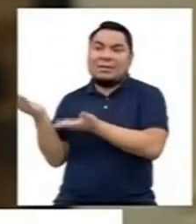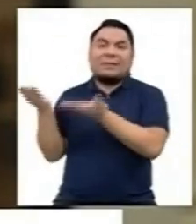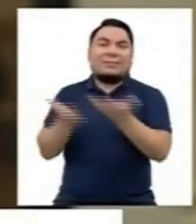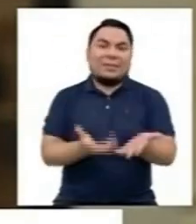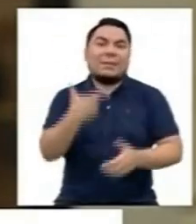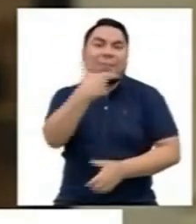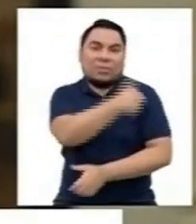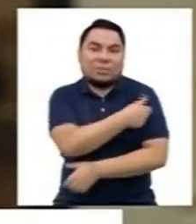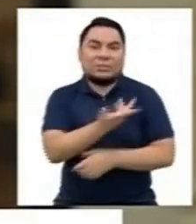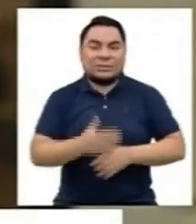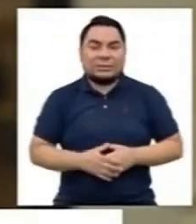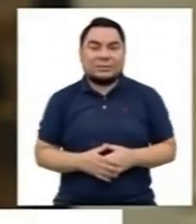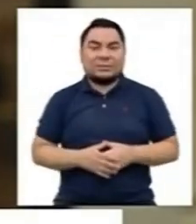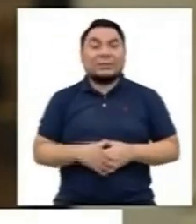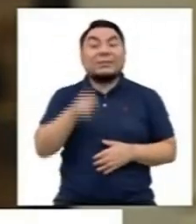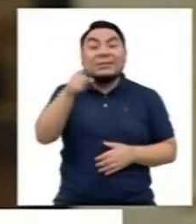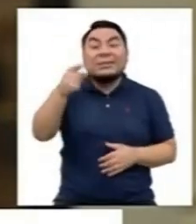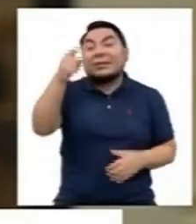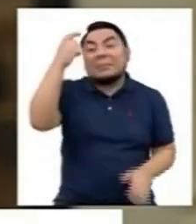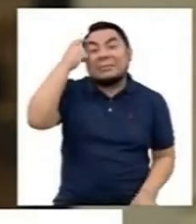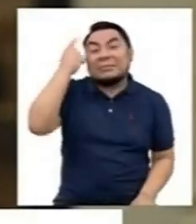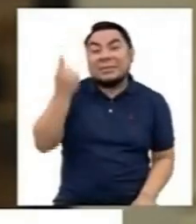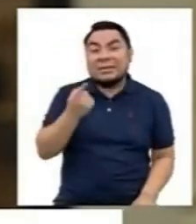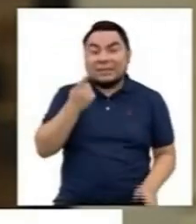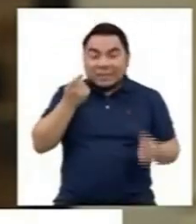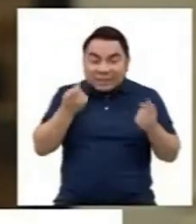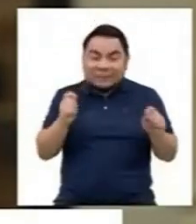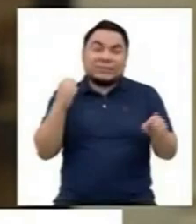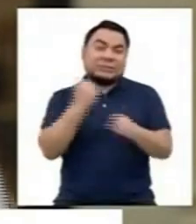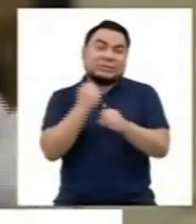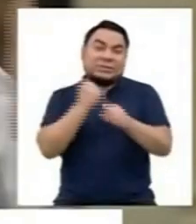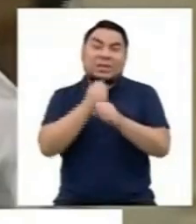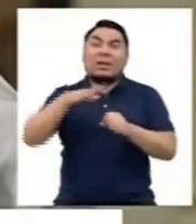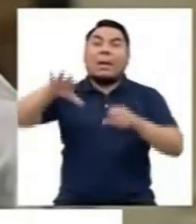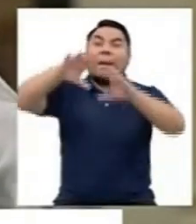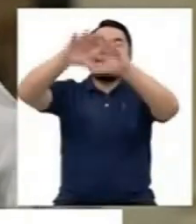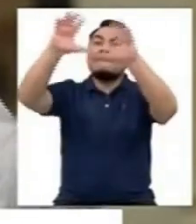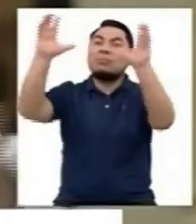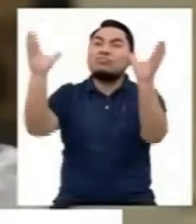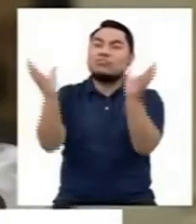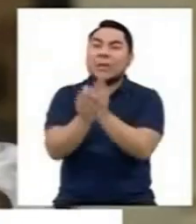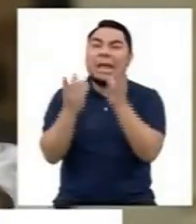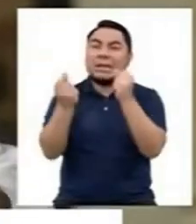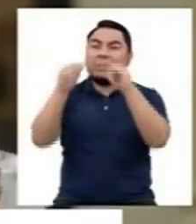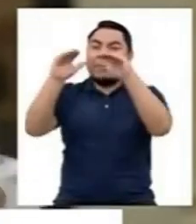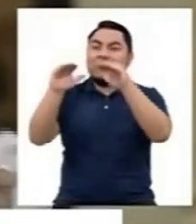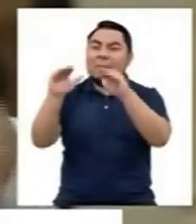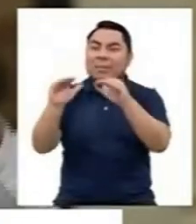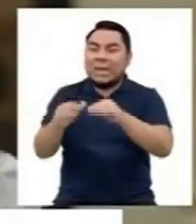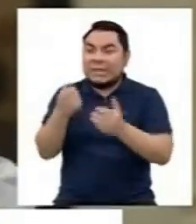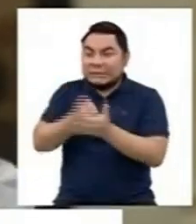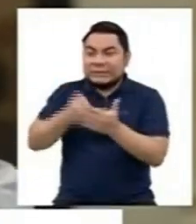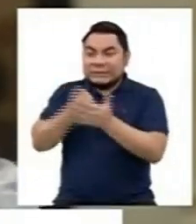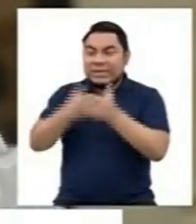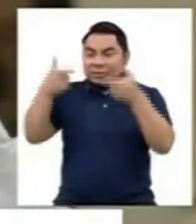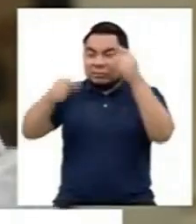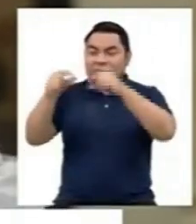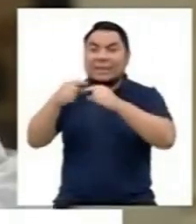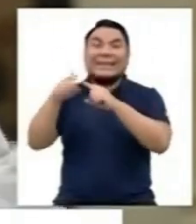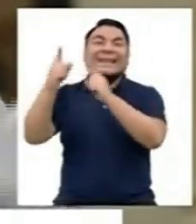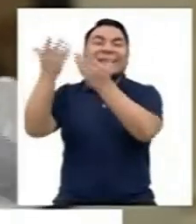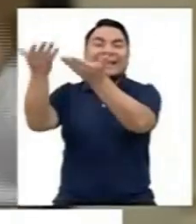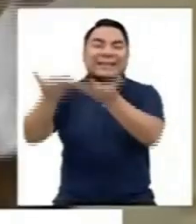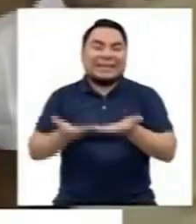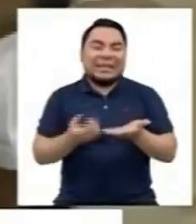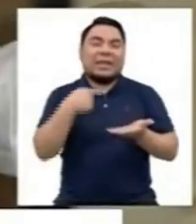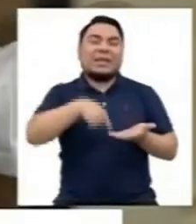de dilapidar al gobierno, cuando realmente sabemos que las municipalidades son una olla de pura